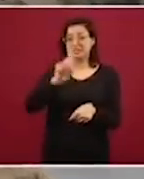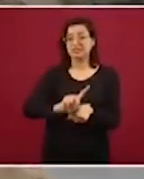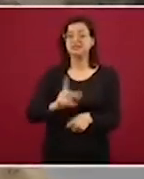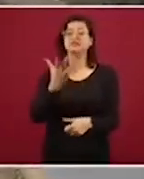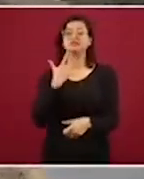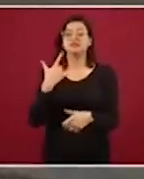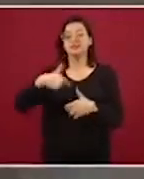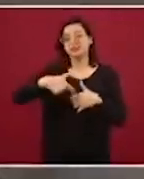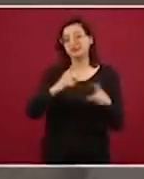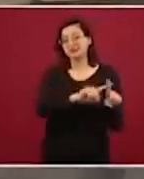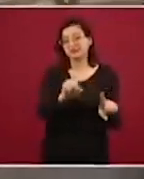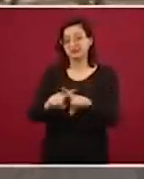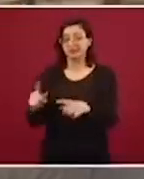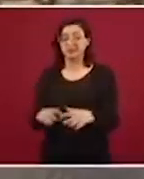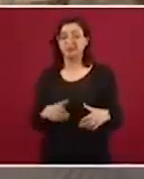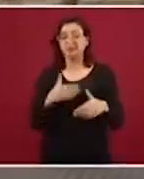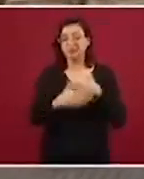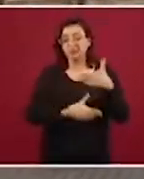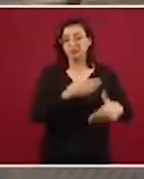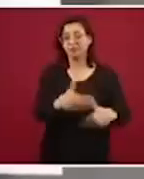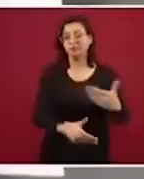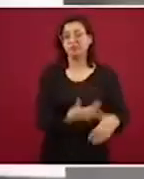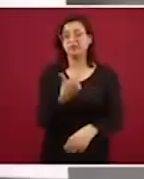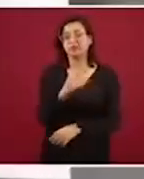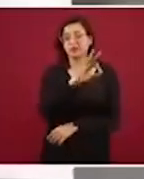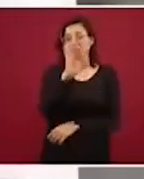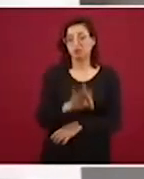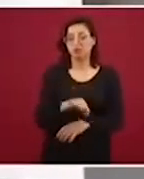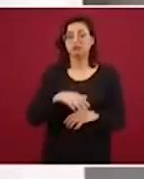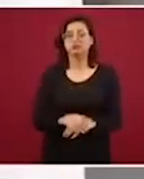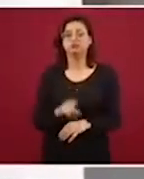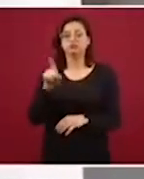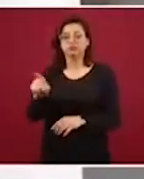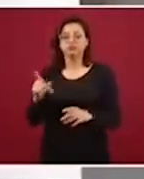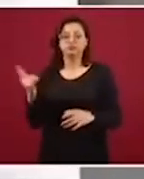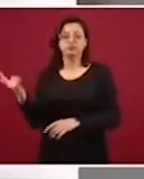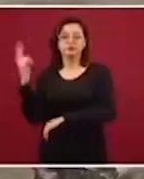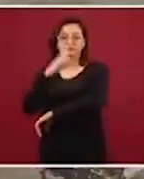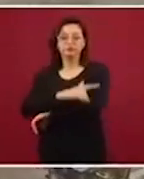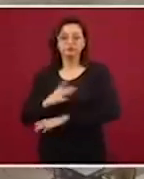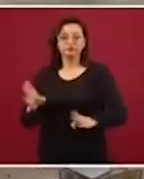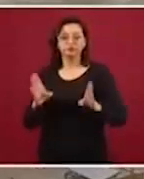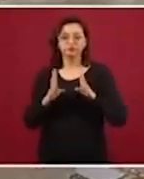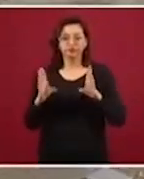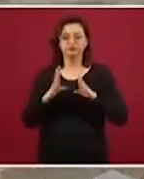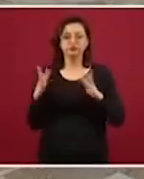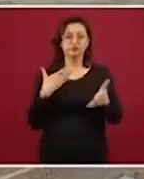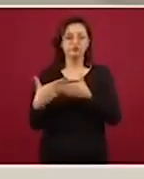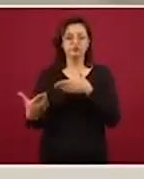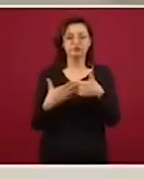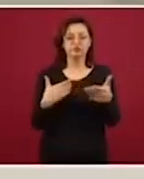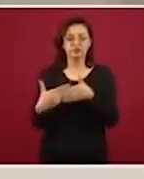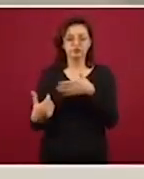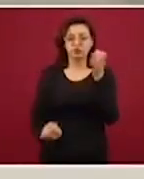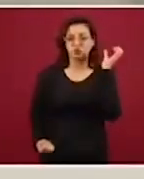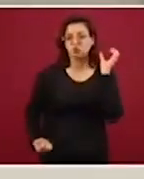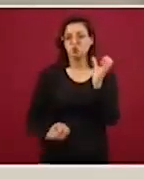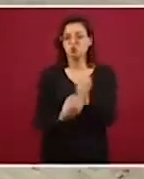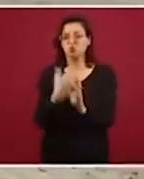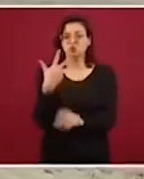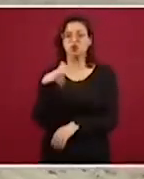del 7.63%. La base aérea militar con modernas y funcionales instalaciones para la Fuerza Aérea